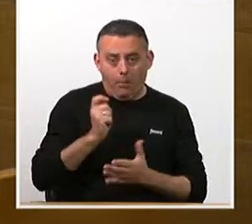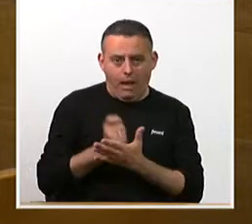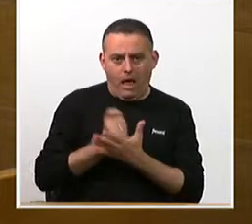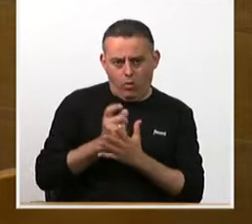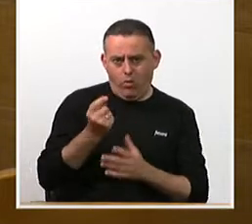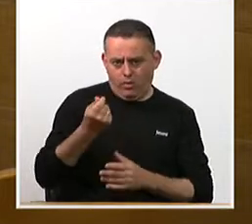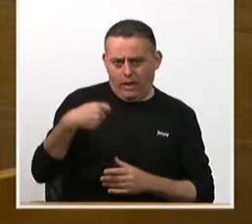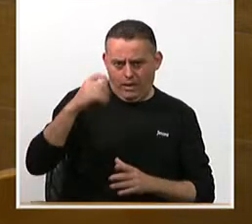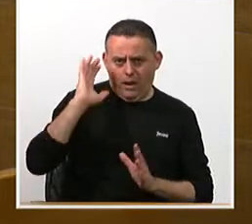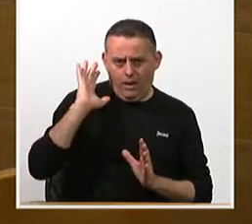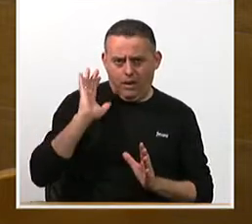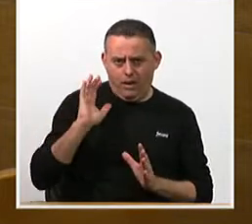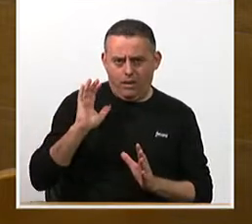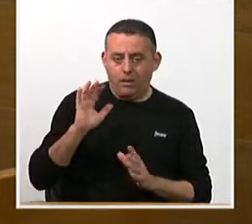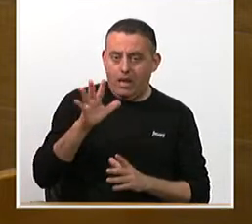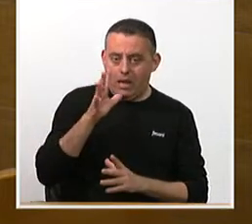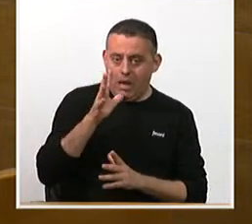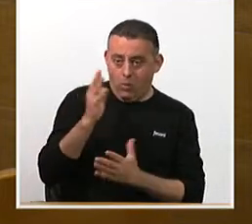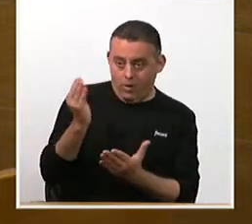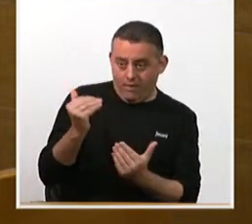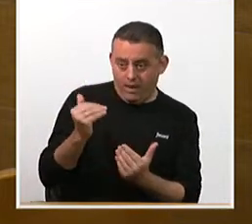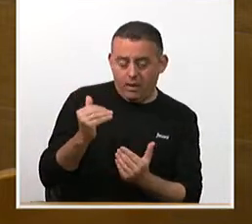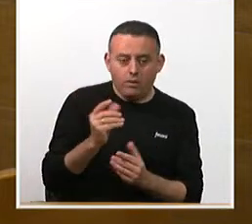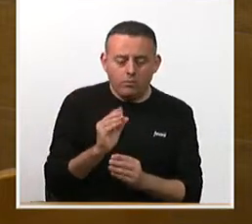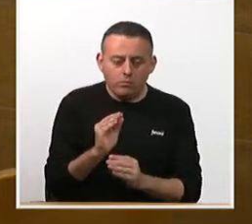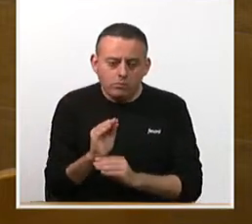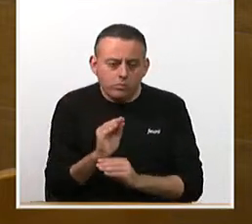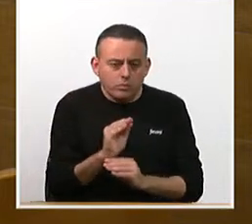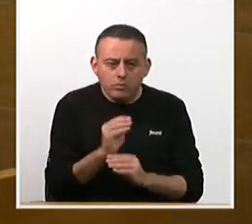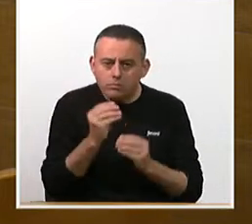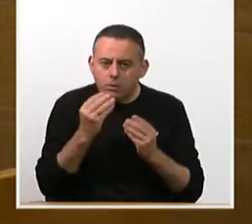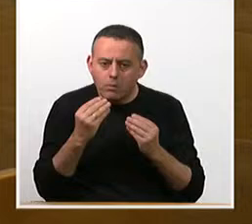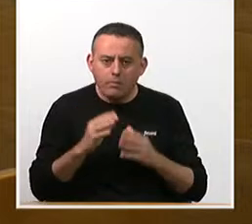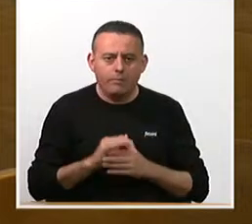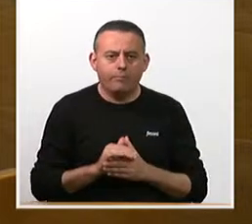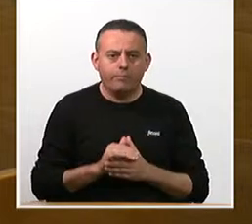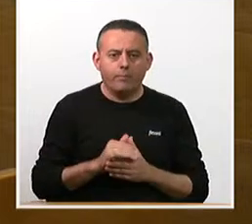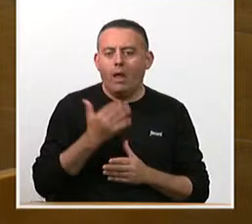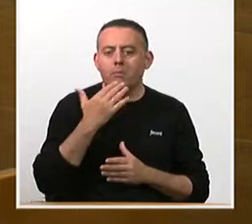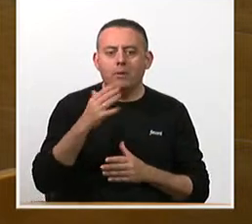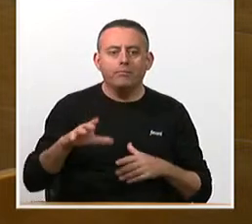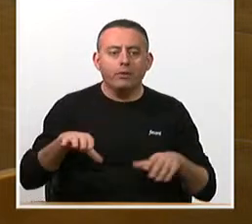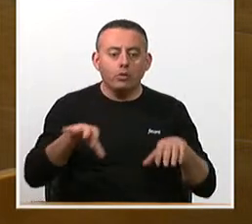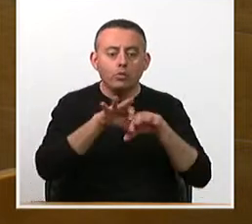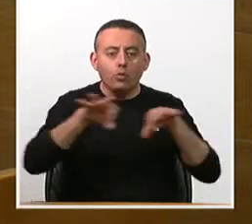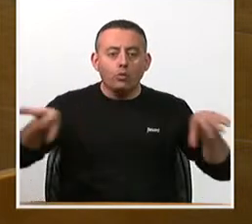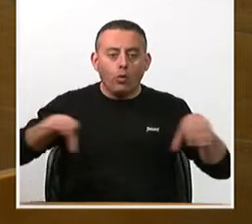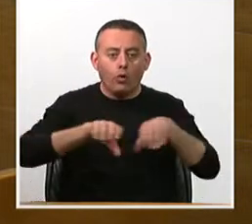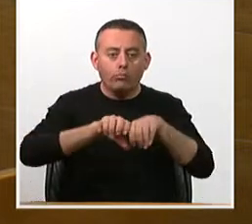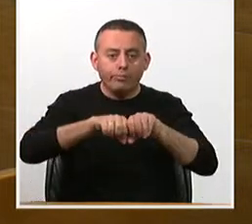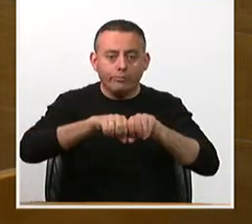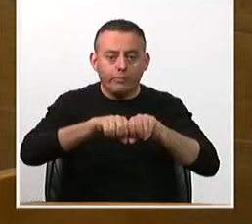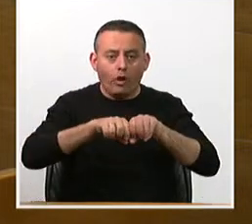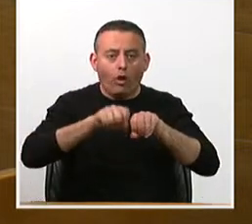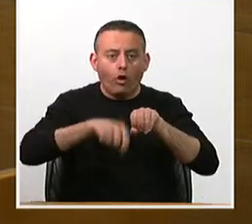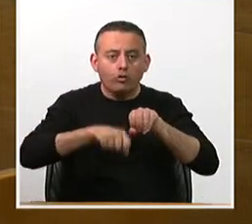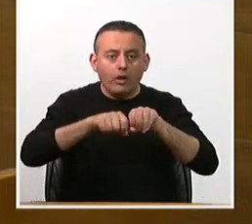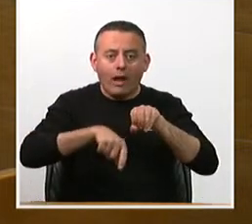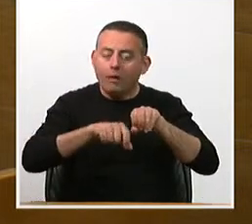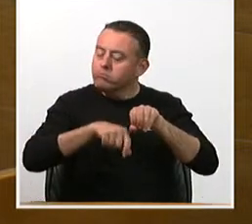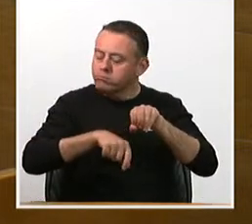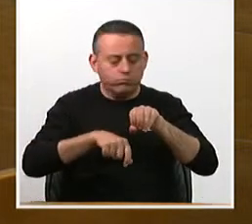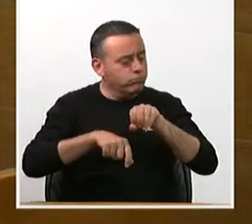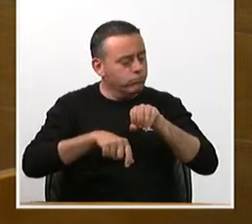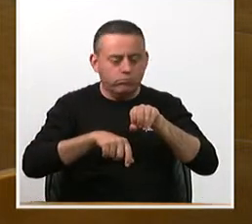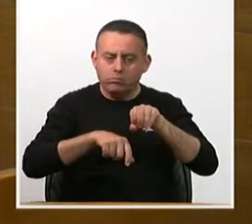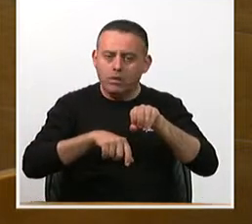somos líderes en datos de rendimientos de nuestras tuberías para evitar las pérdidas de agua en los municipios y líderes también en